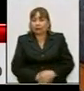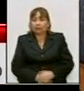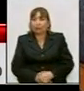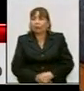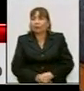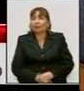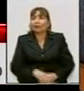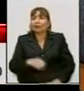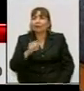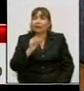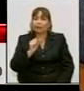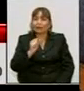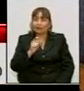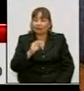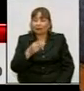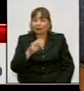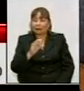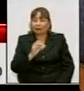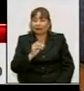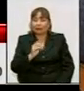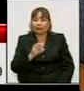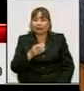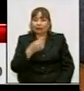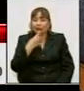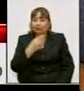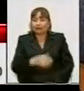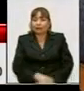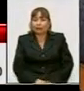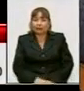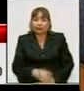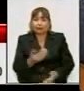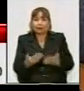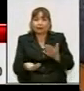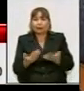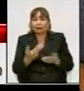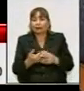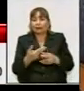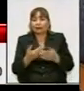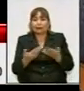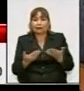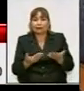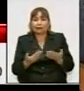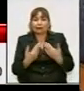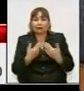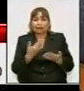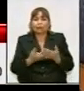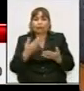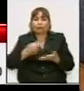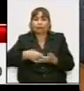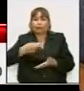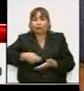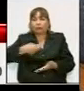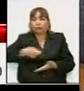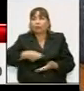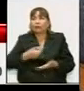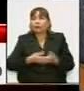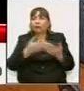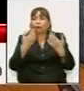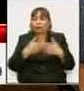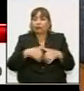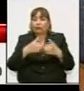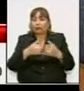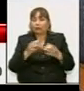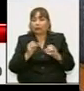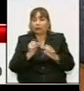en el extranjero o empresas offshore? No. ¿Alguna información adicional sobre bienes, rentas o participación en empresas